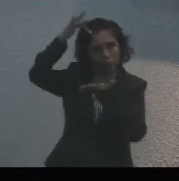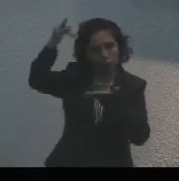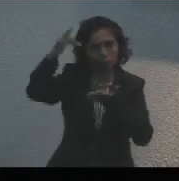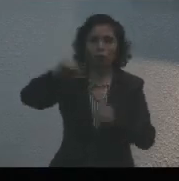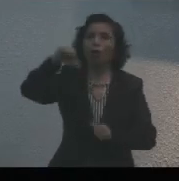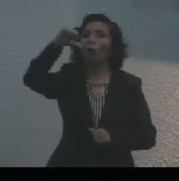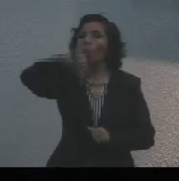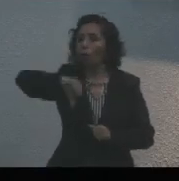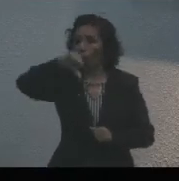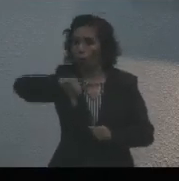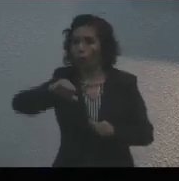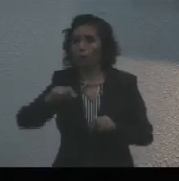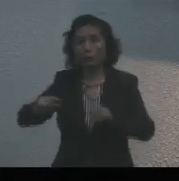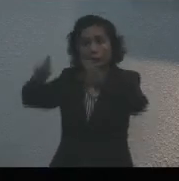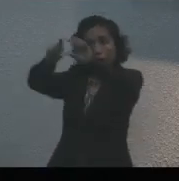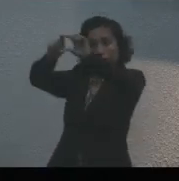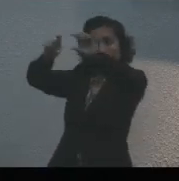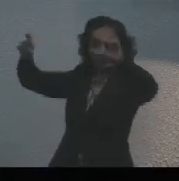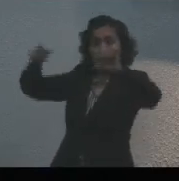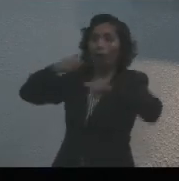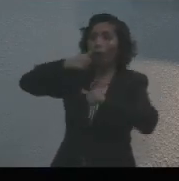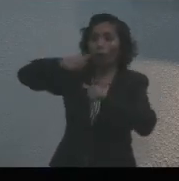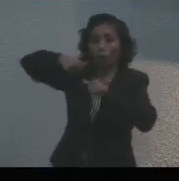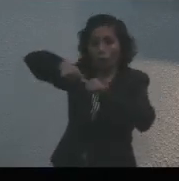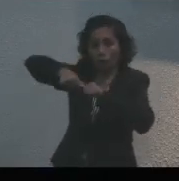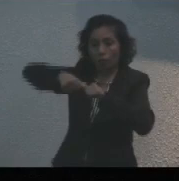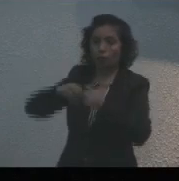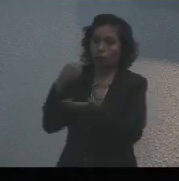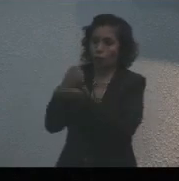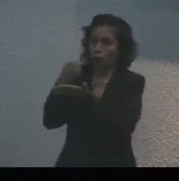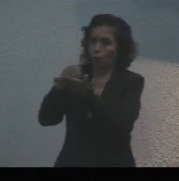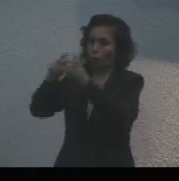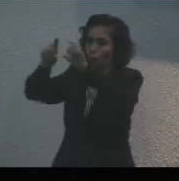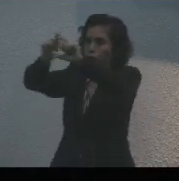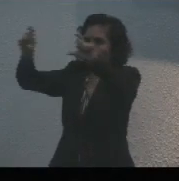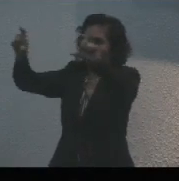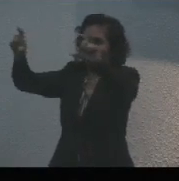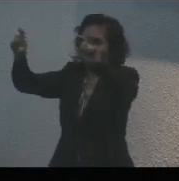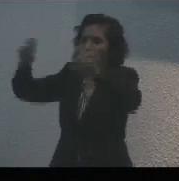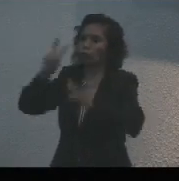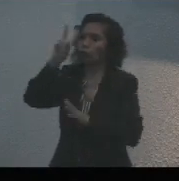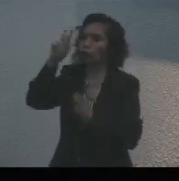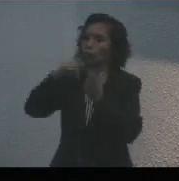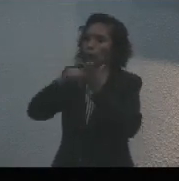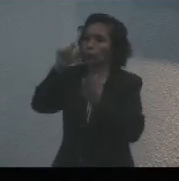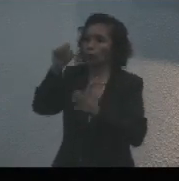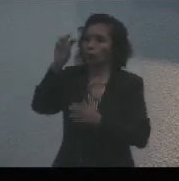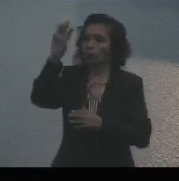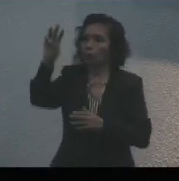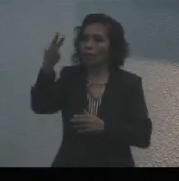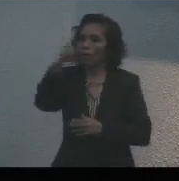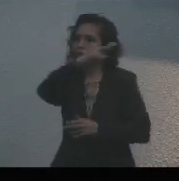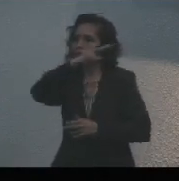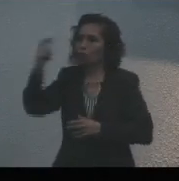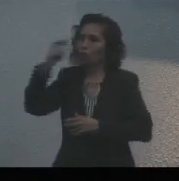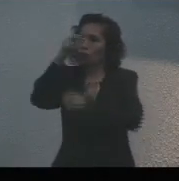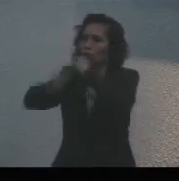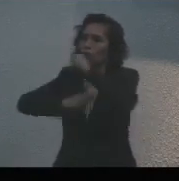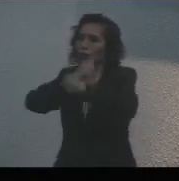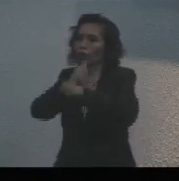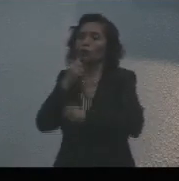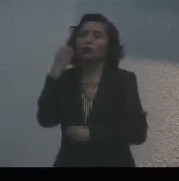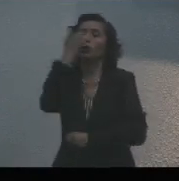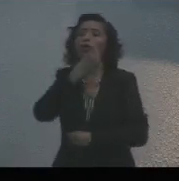Hoy colocamos en letras doradas en el muro del Congreso del Estado la leyenda 2023, Bicentenario del